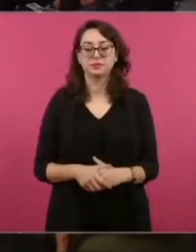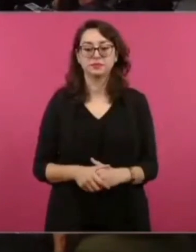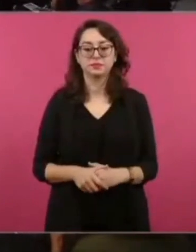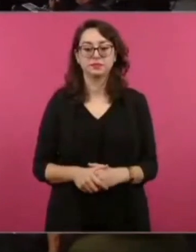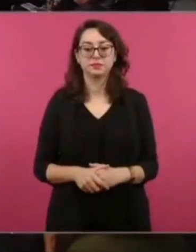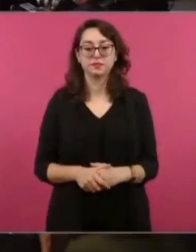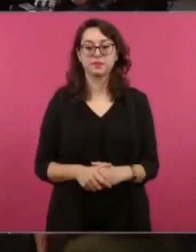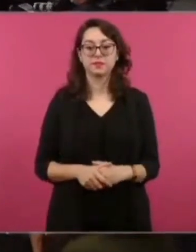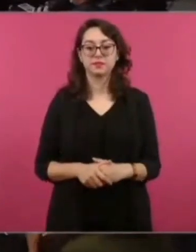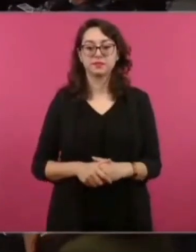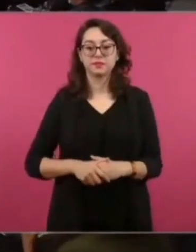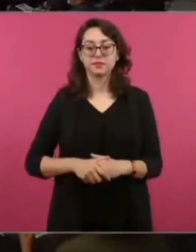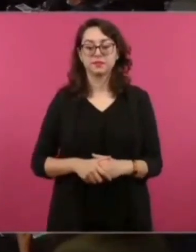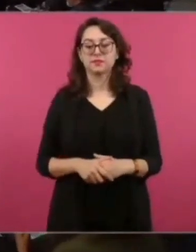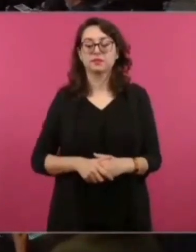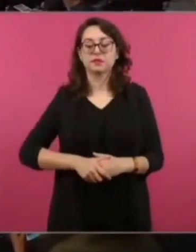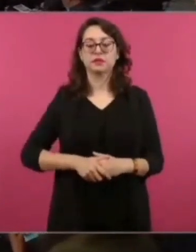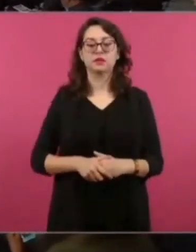Ahí está.